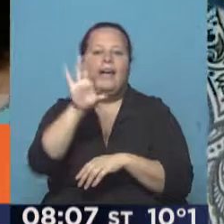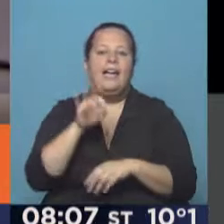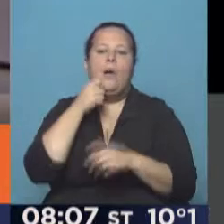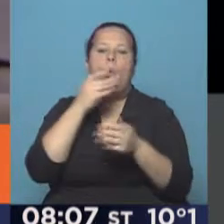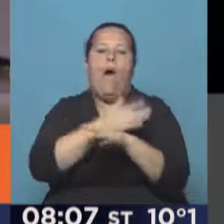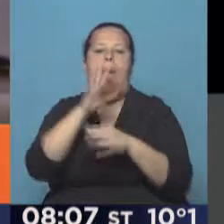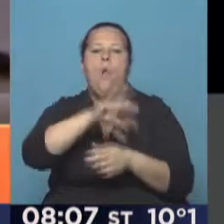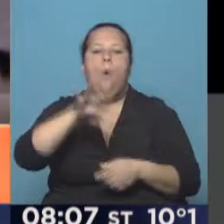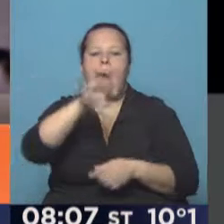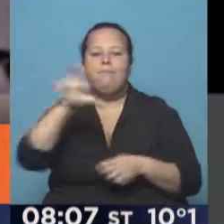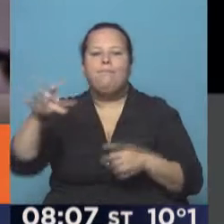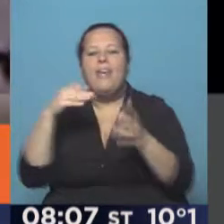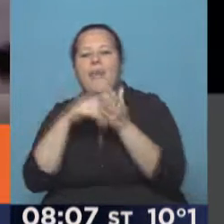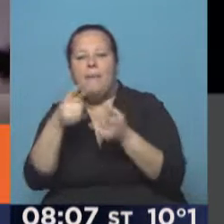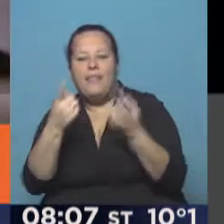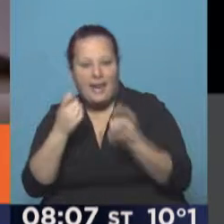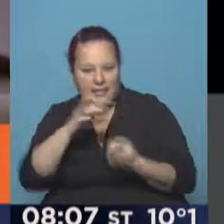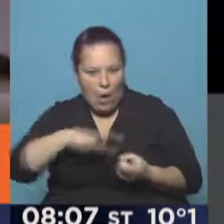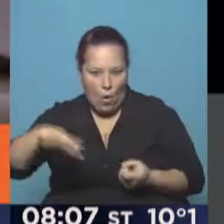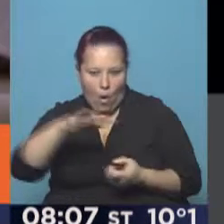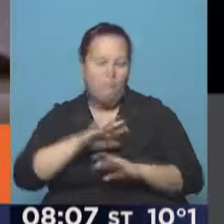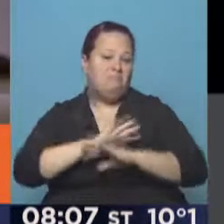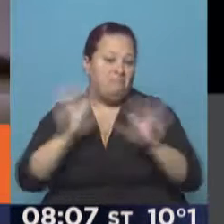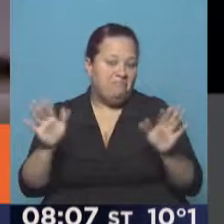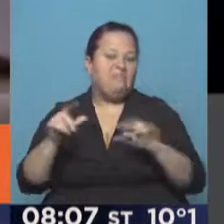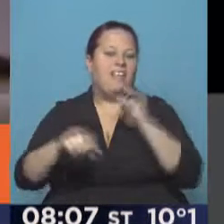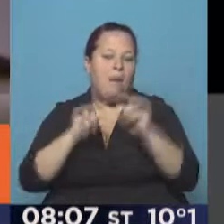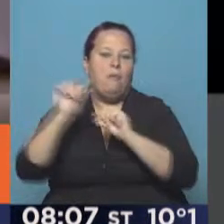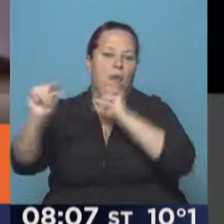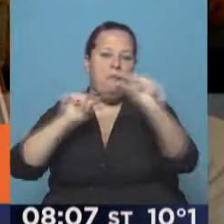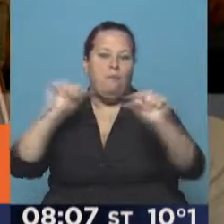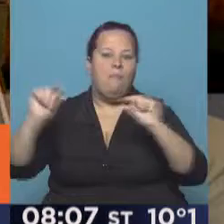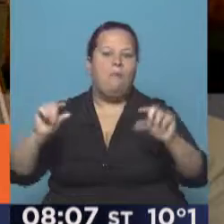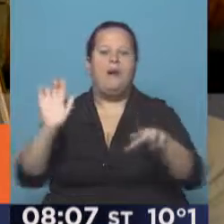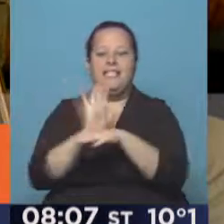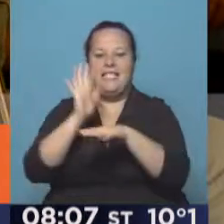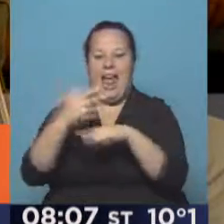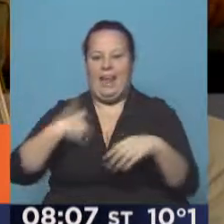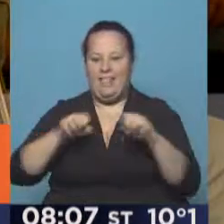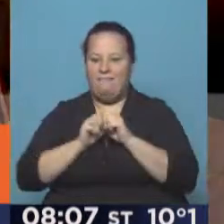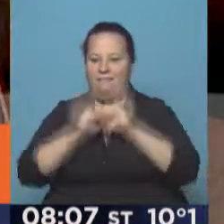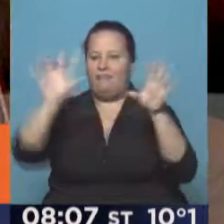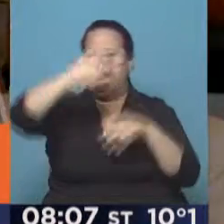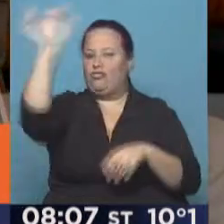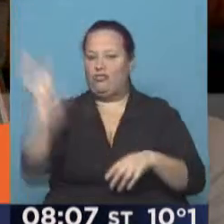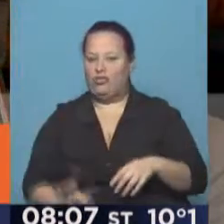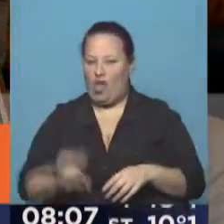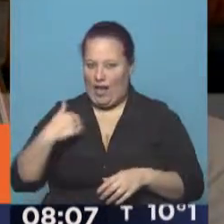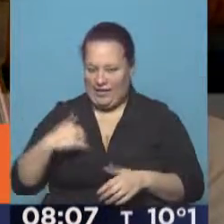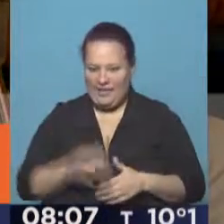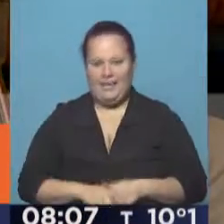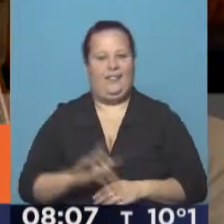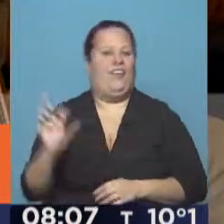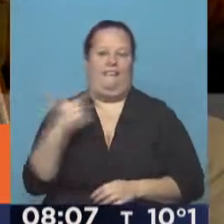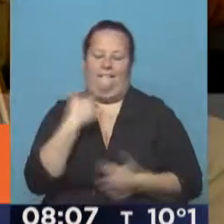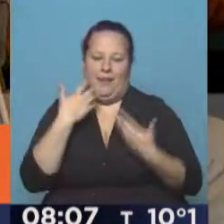de acuerdo a sus propias necesidades y bueno y así vamos llevando adelante el cine argentino a lo largo del ancho de todo el país es